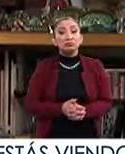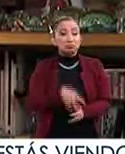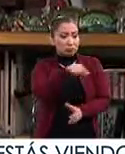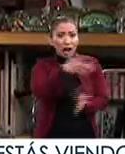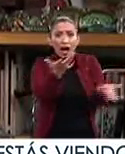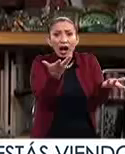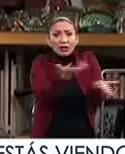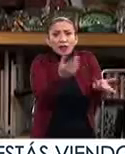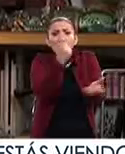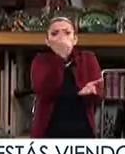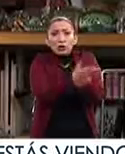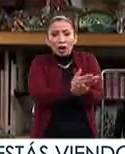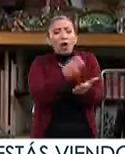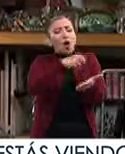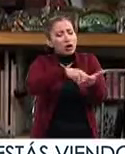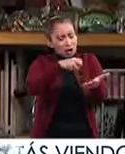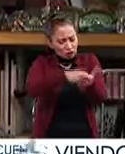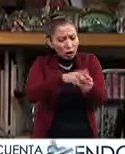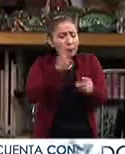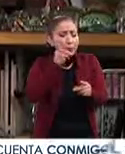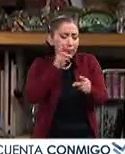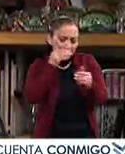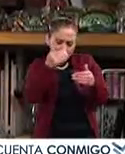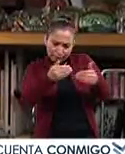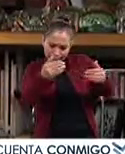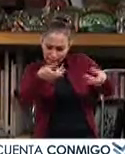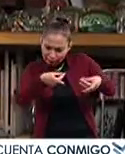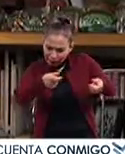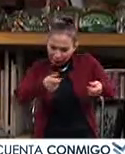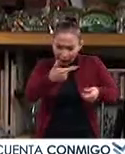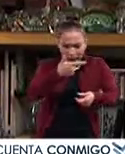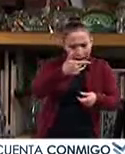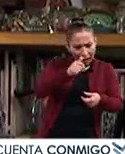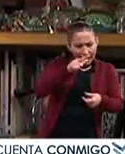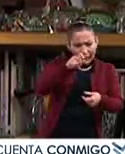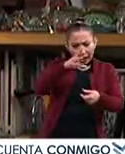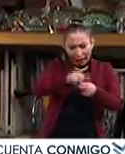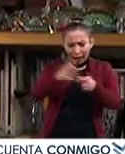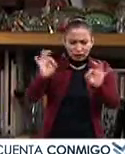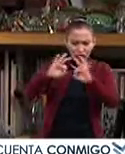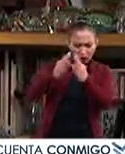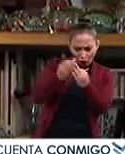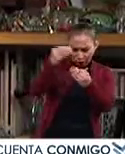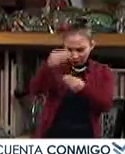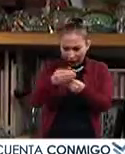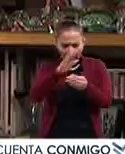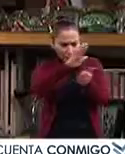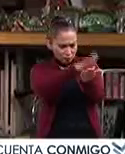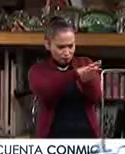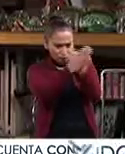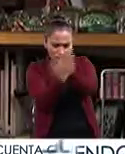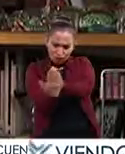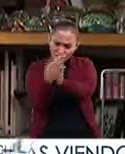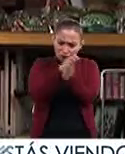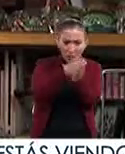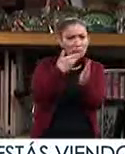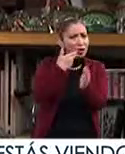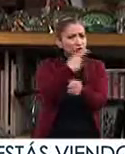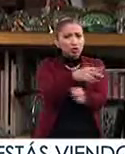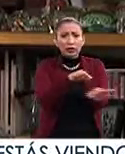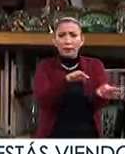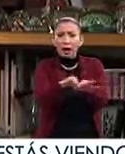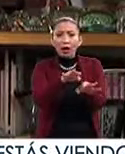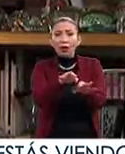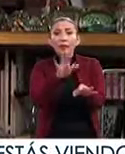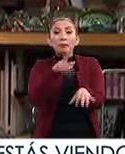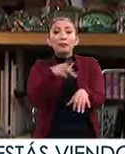¿eh? Sí. Corrección, pruebas de finas, galeras, formato, portadas, hacen buen trabajo, aunque le